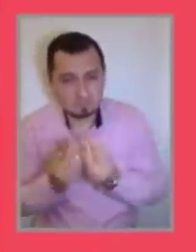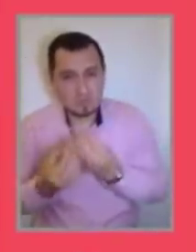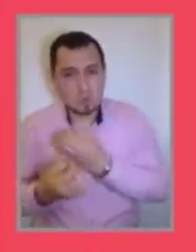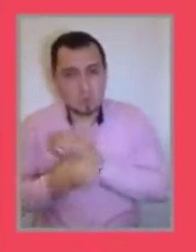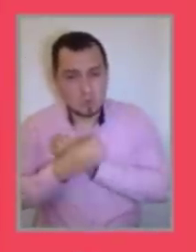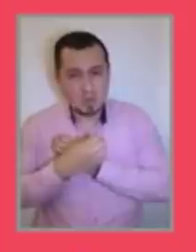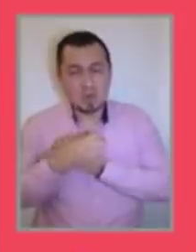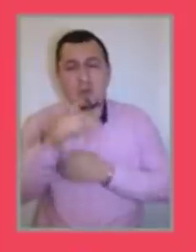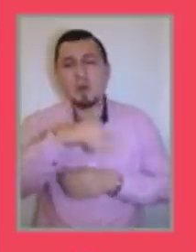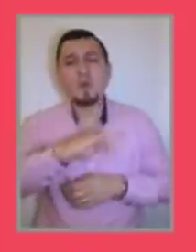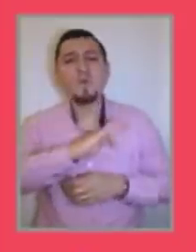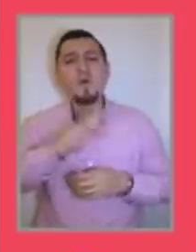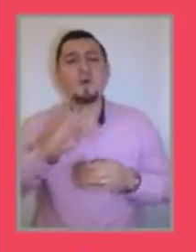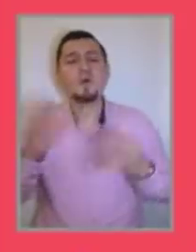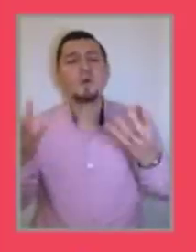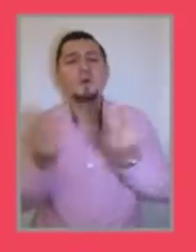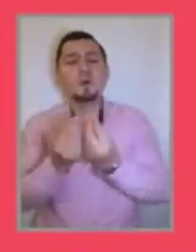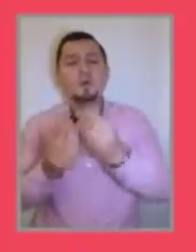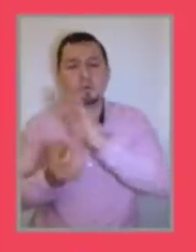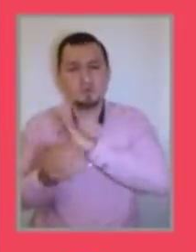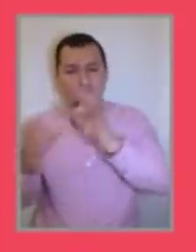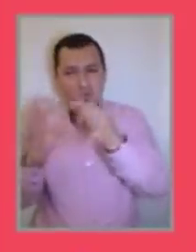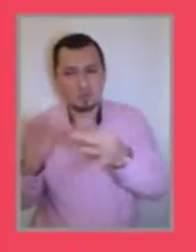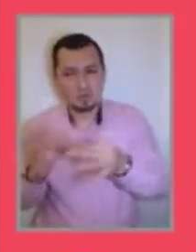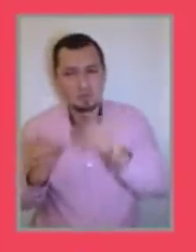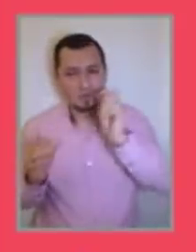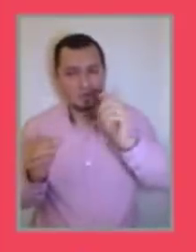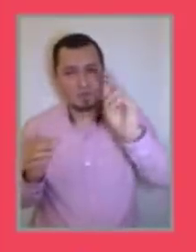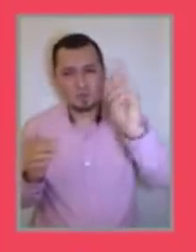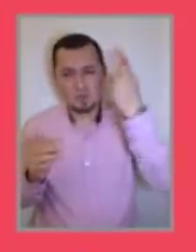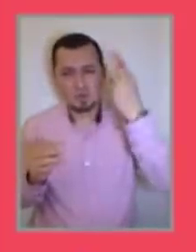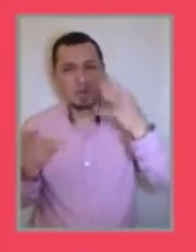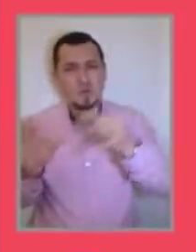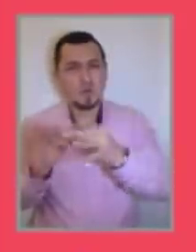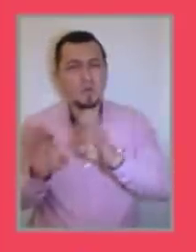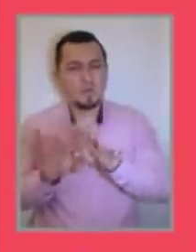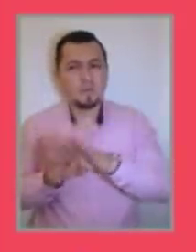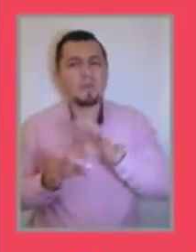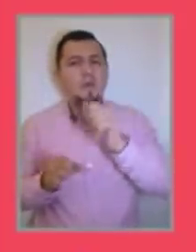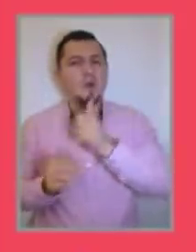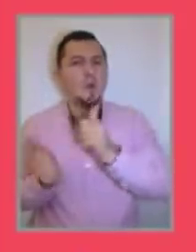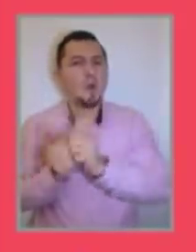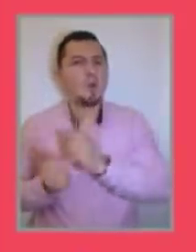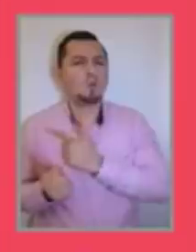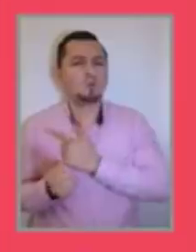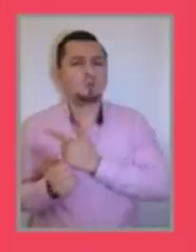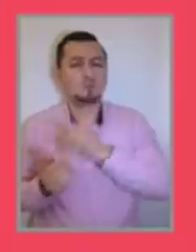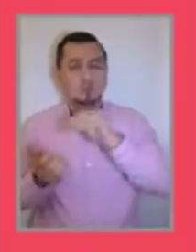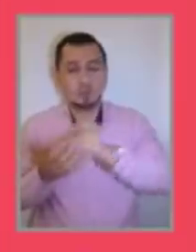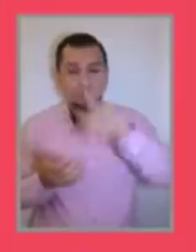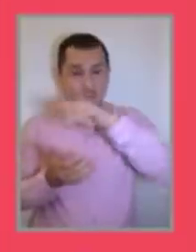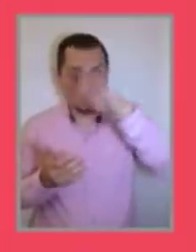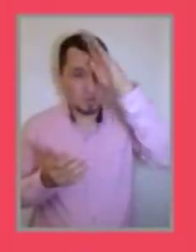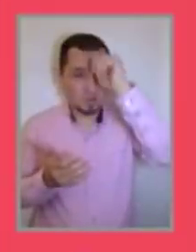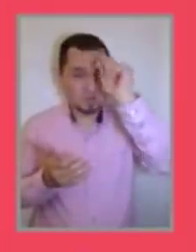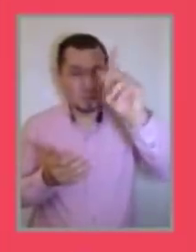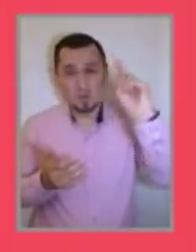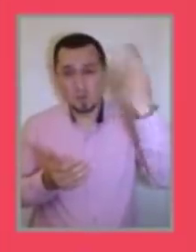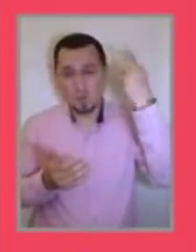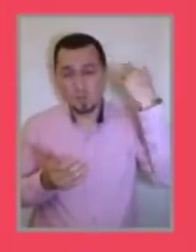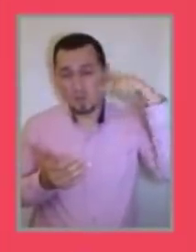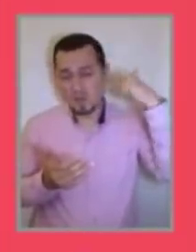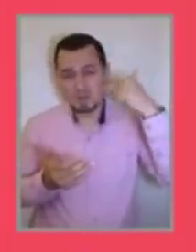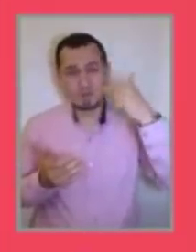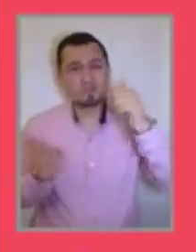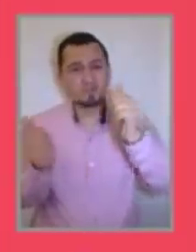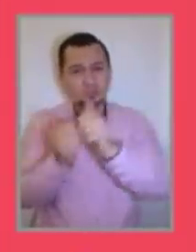Entonces, estaban homologadas. Si quieres, Alfonso, explicarnos cómo está el criterio de homologación en ese sentido. Con mucho gusto. Acordamos juntos con la Universidad de Guadalajara y